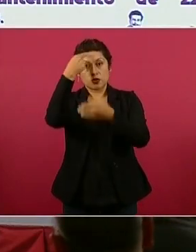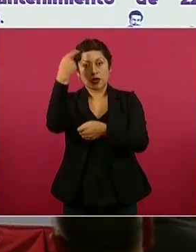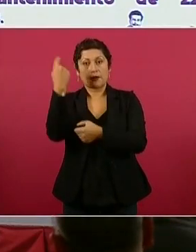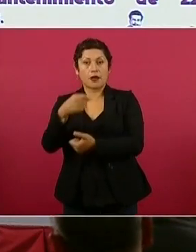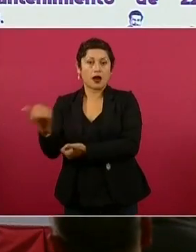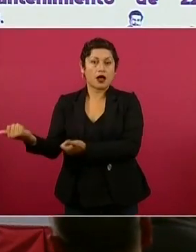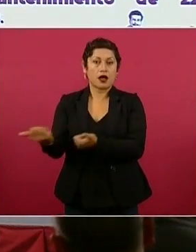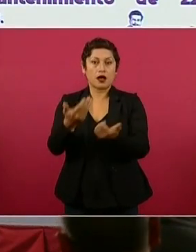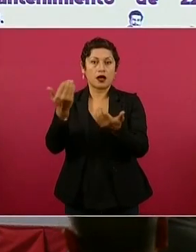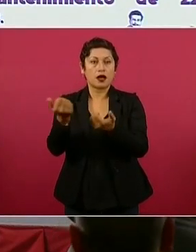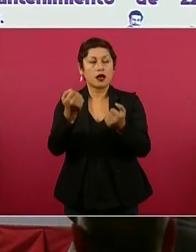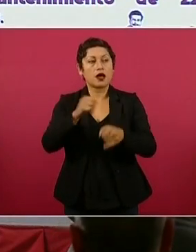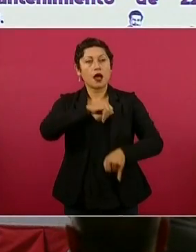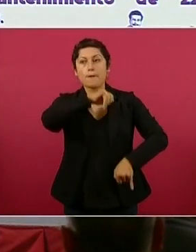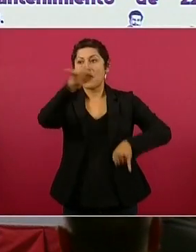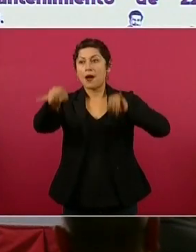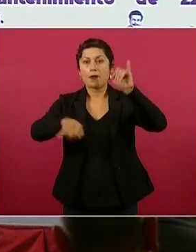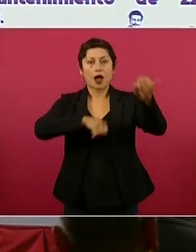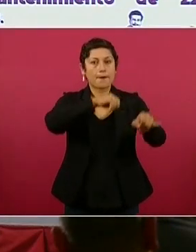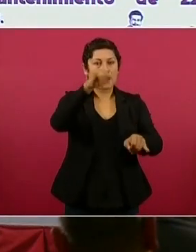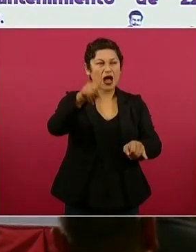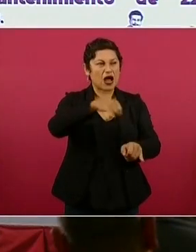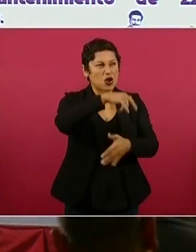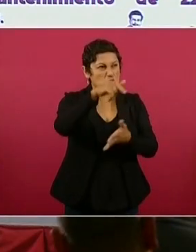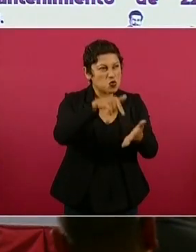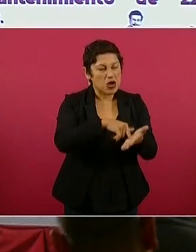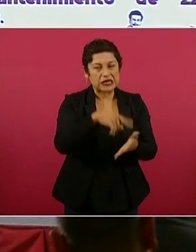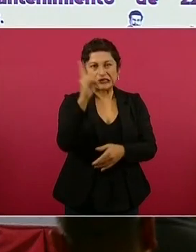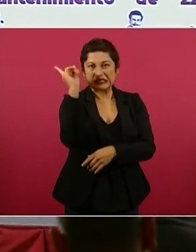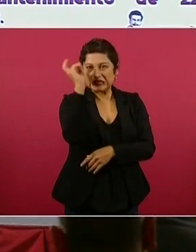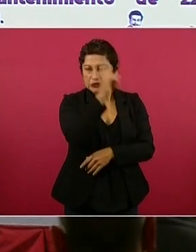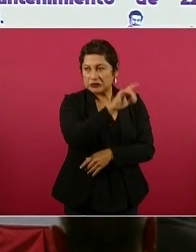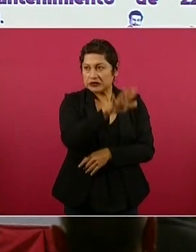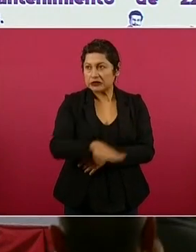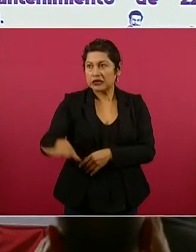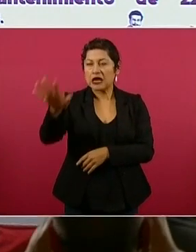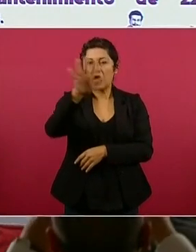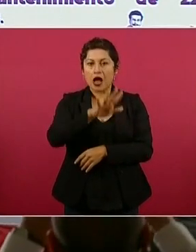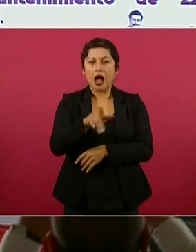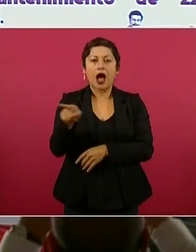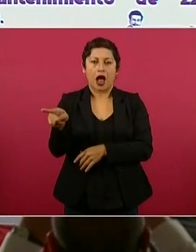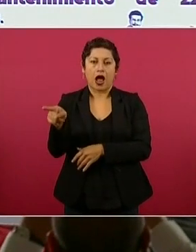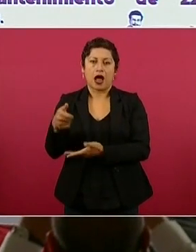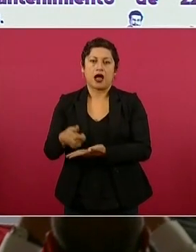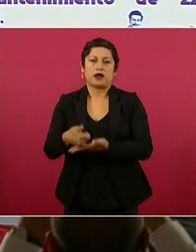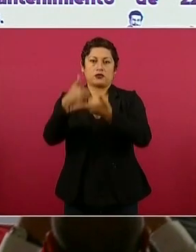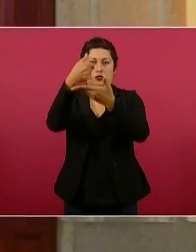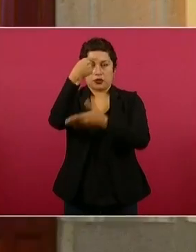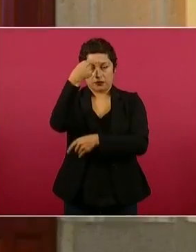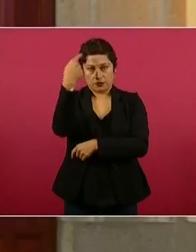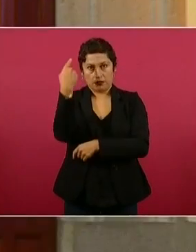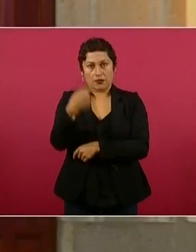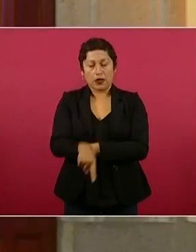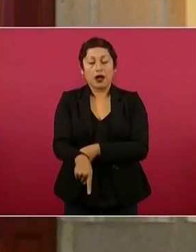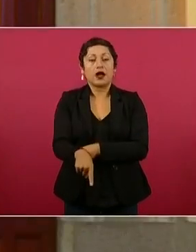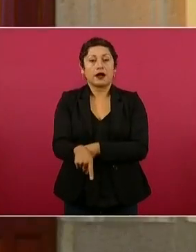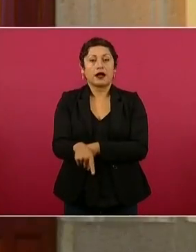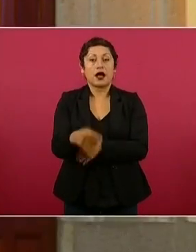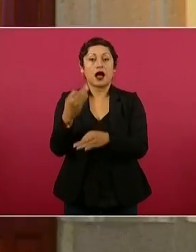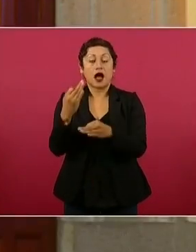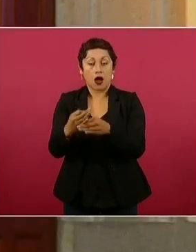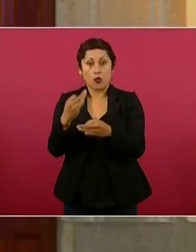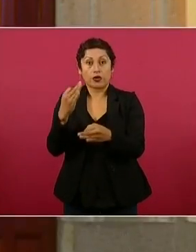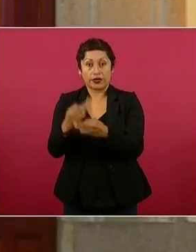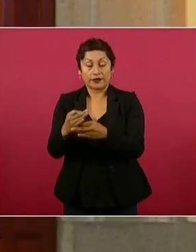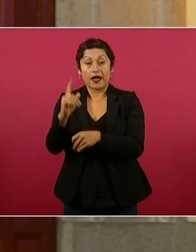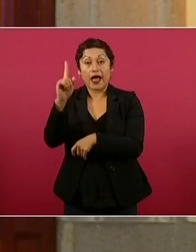desprotegidas, donde no llega agua y que se les va a proporcionar ahorita más agua a través